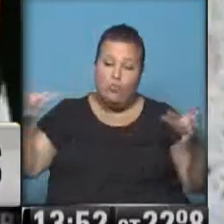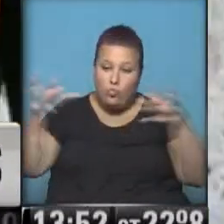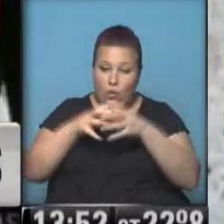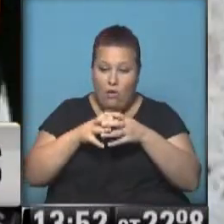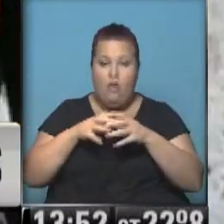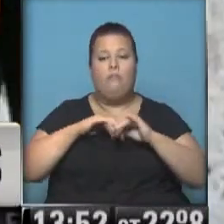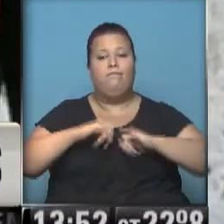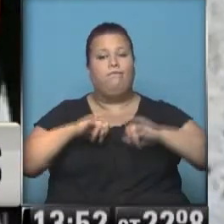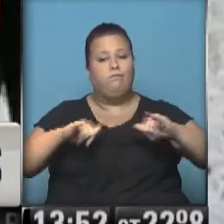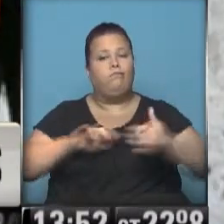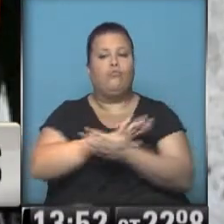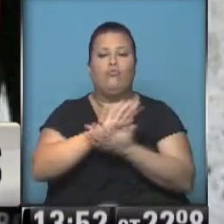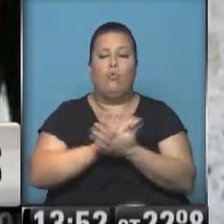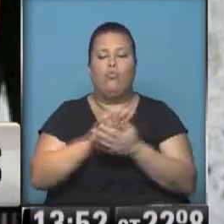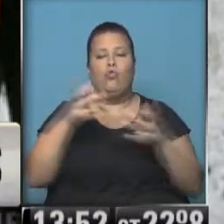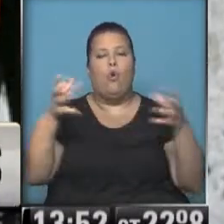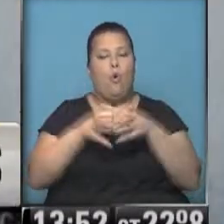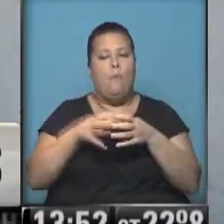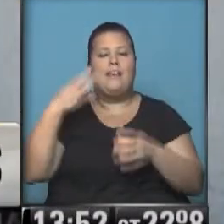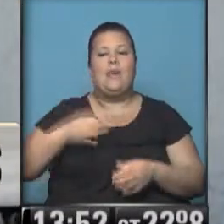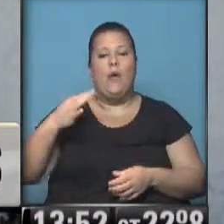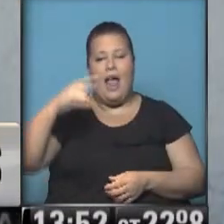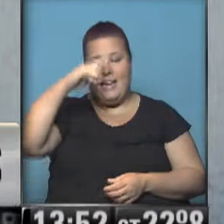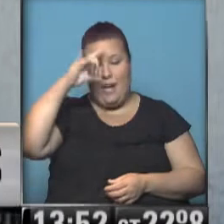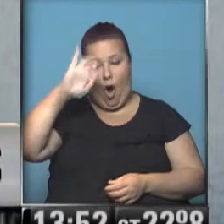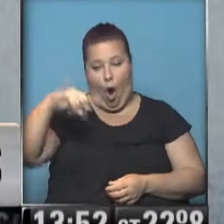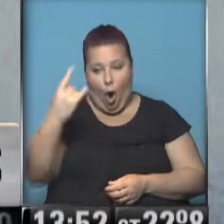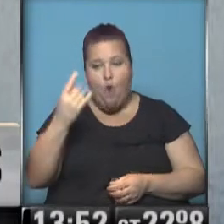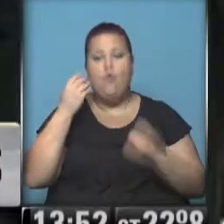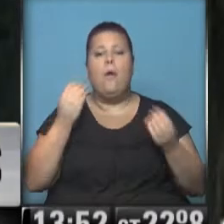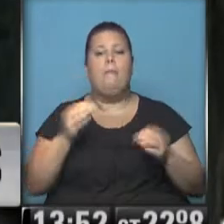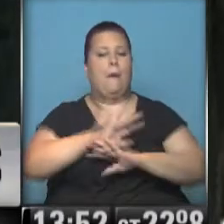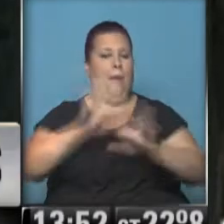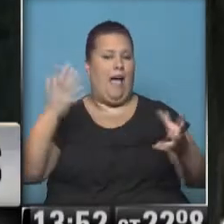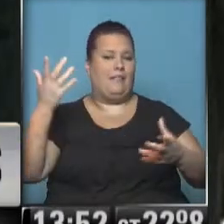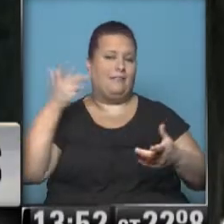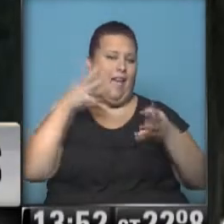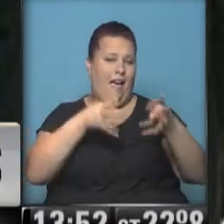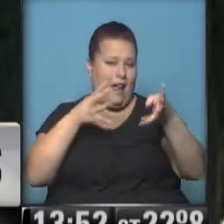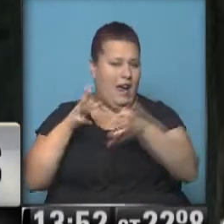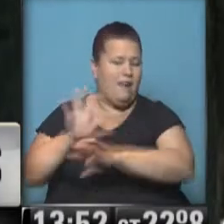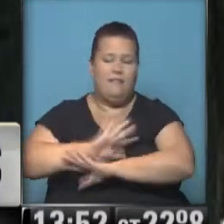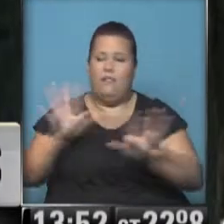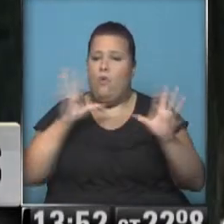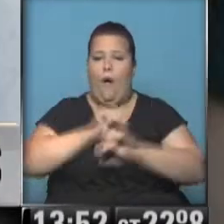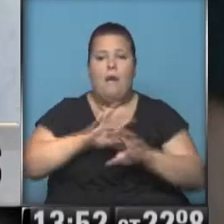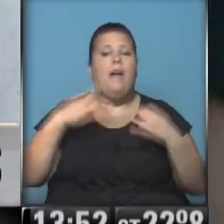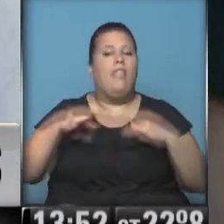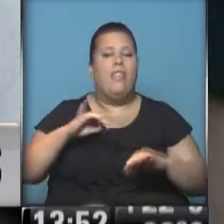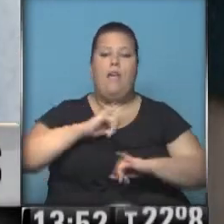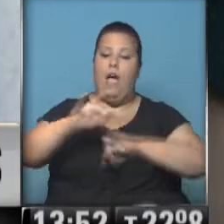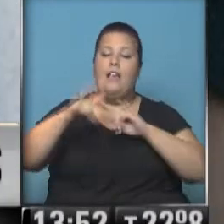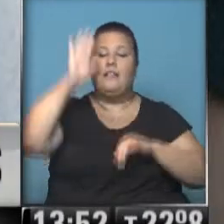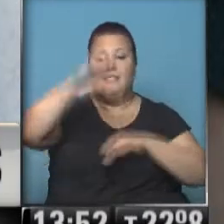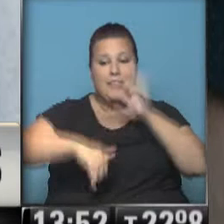están promoviendo una resolución en el Consejo de Seguridad de las Naciones Unidas para un alto el fuego inmediato y sostenible que incluya un llamamiento a